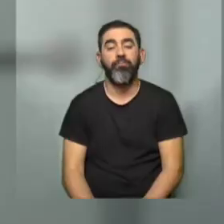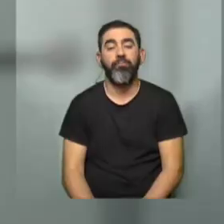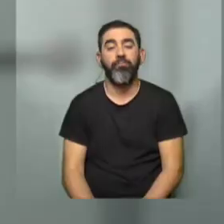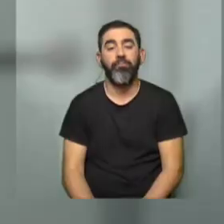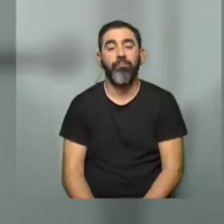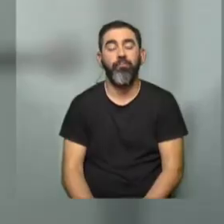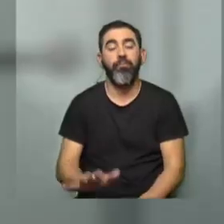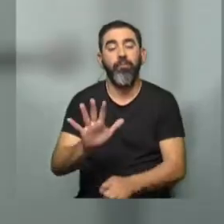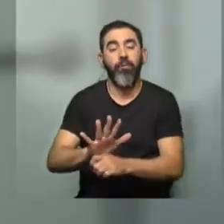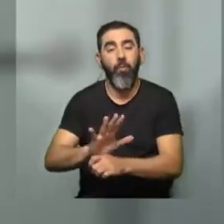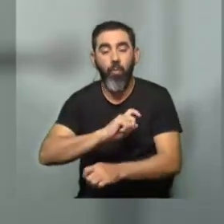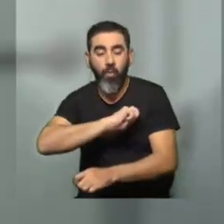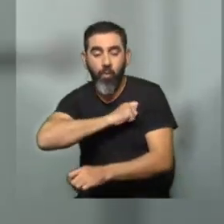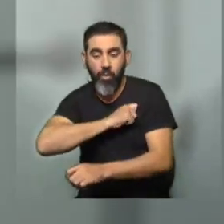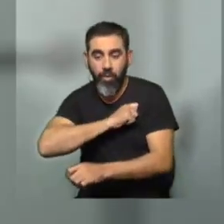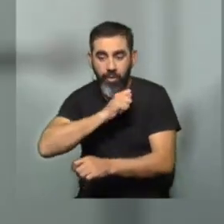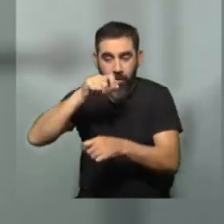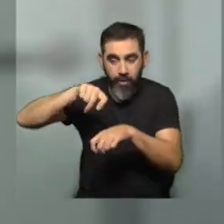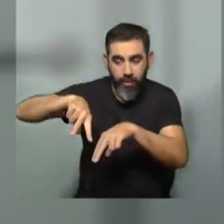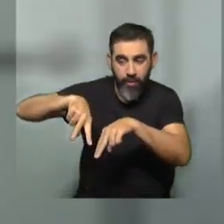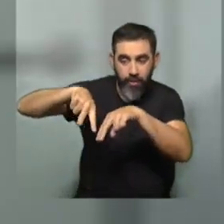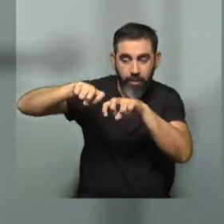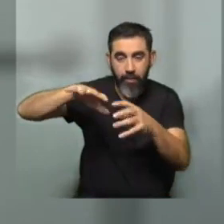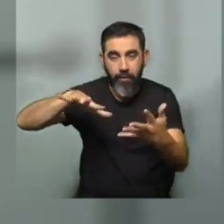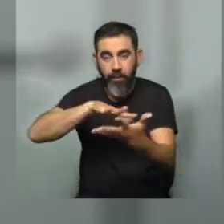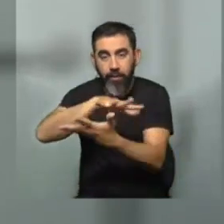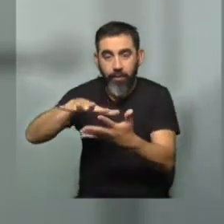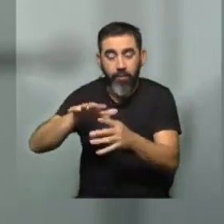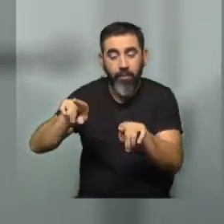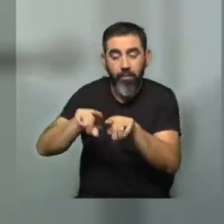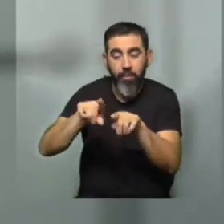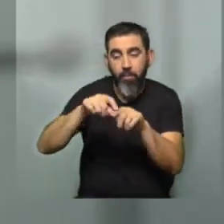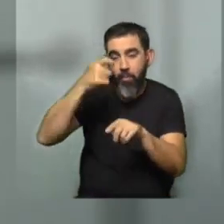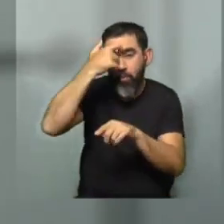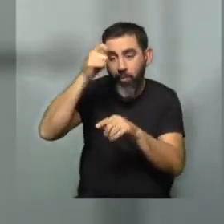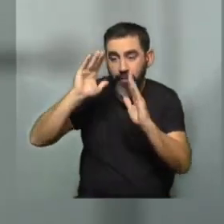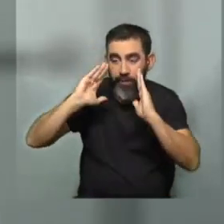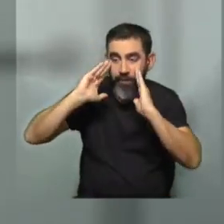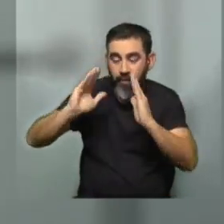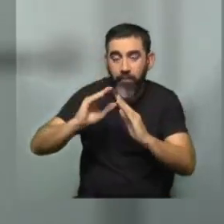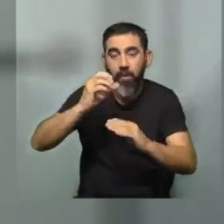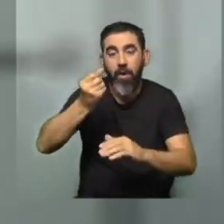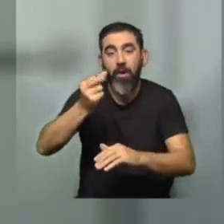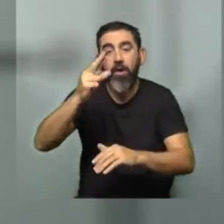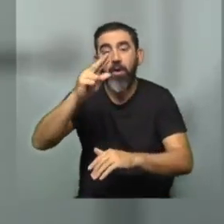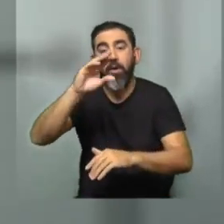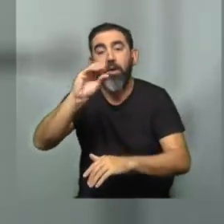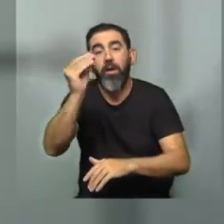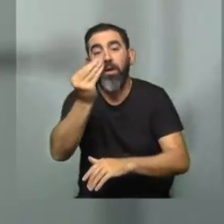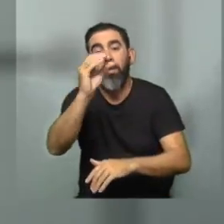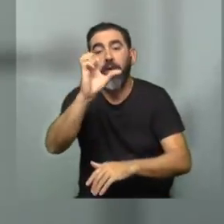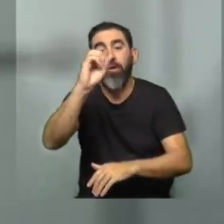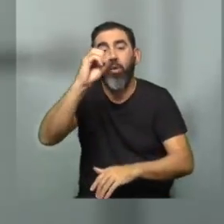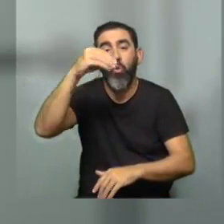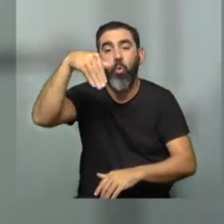Como un detective que analiza una escena del crimen. Así trabajan los científicos que se dedican a la arqueometría, una disciplina